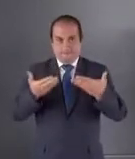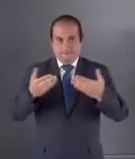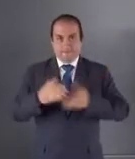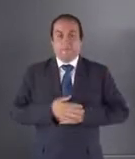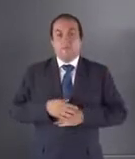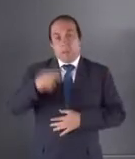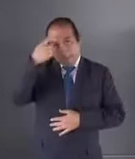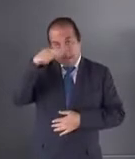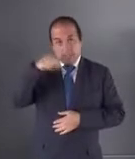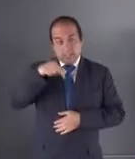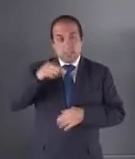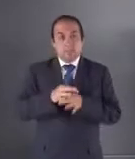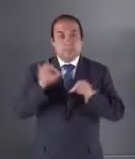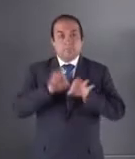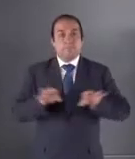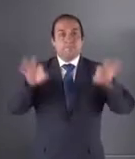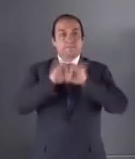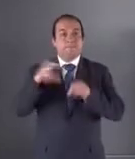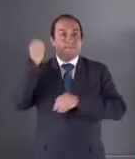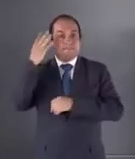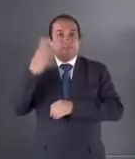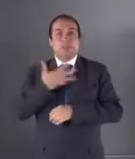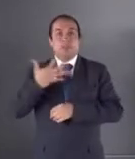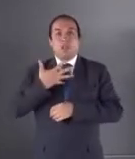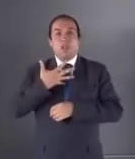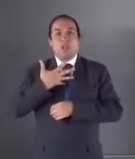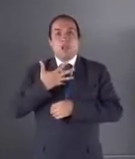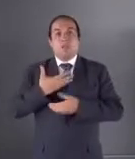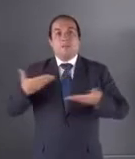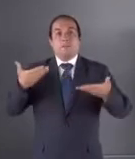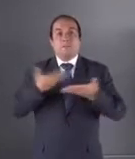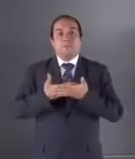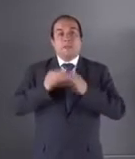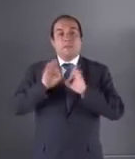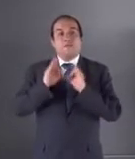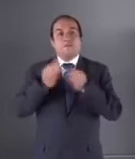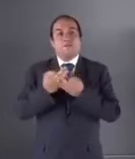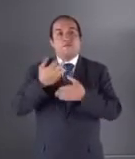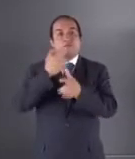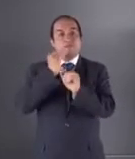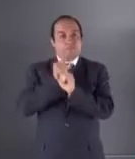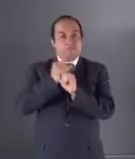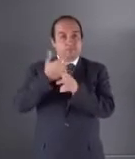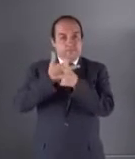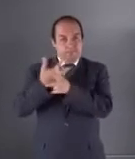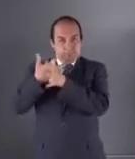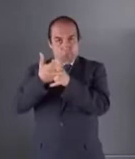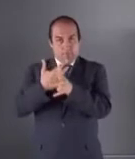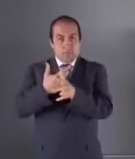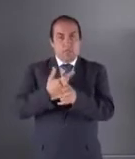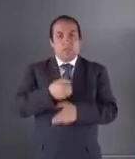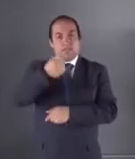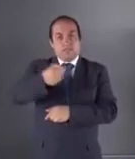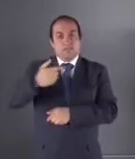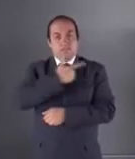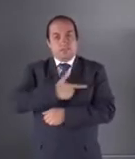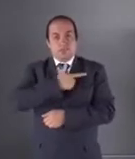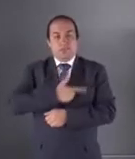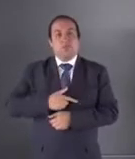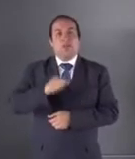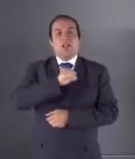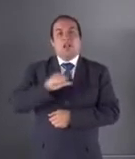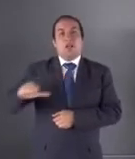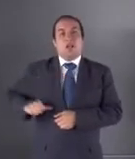importante acto contamos con la distinguida presencia vía remota y saludamos con mucho gusto al alcalde de Gustavo Amadero,